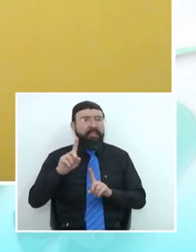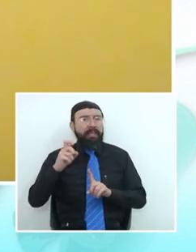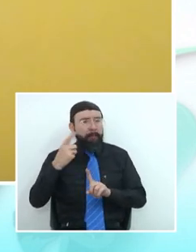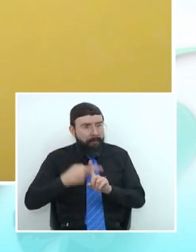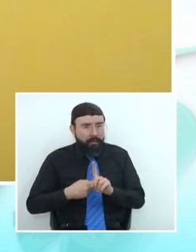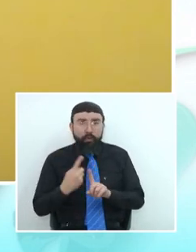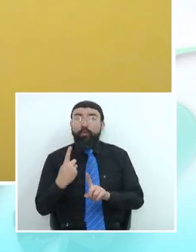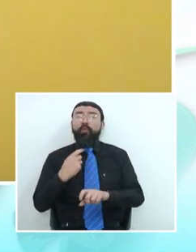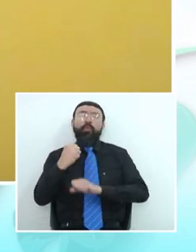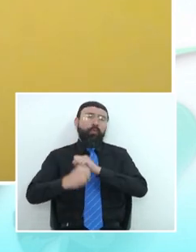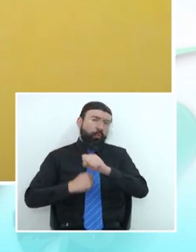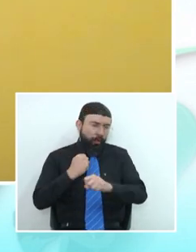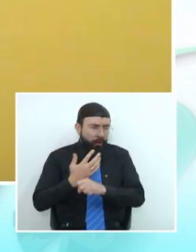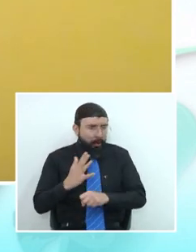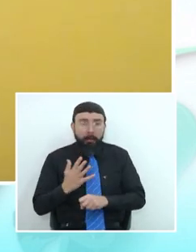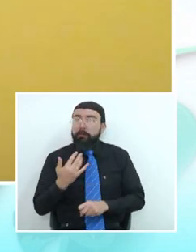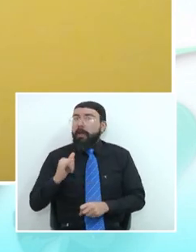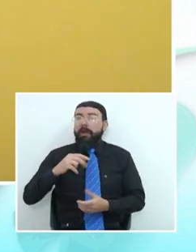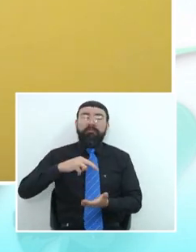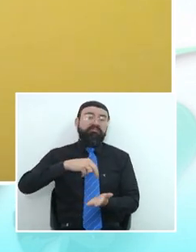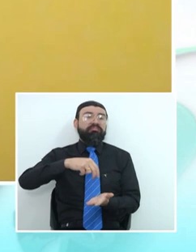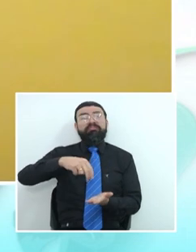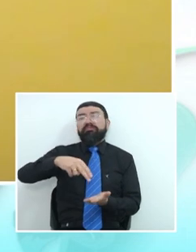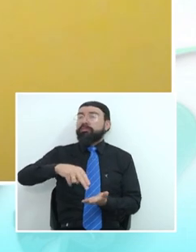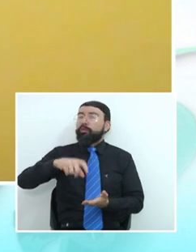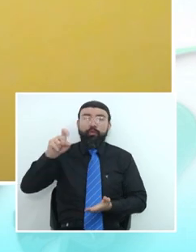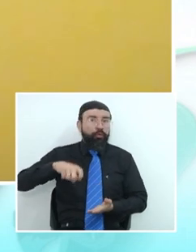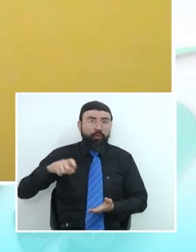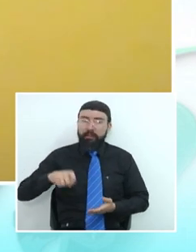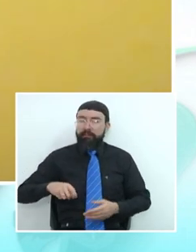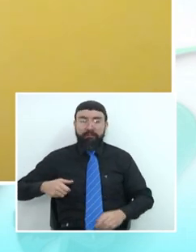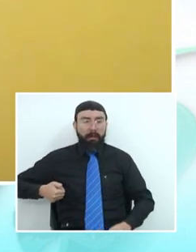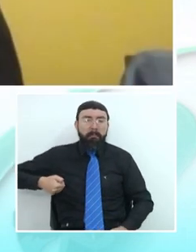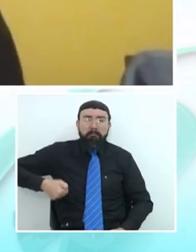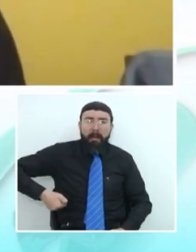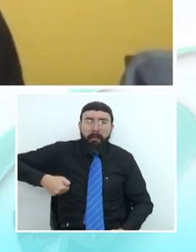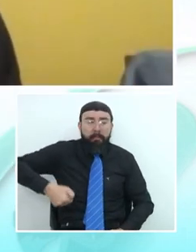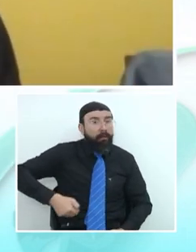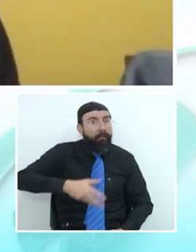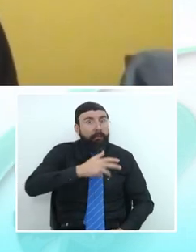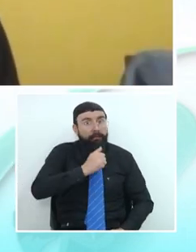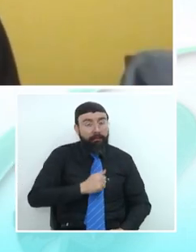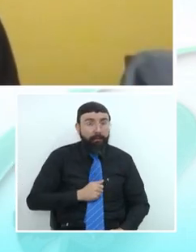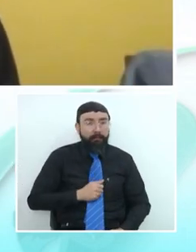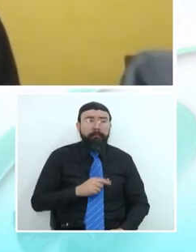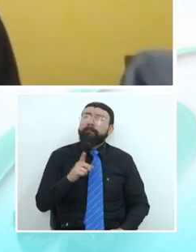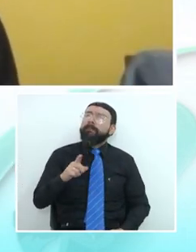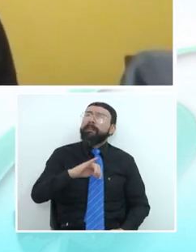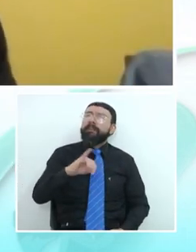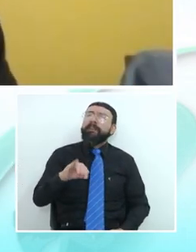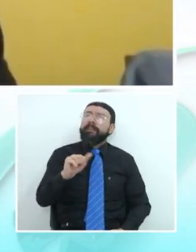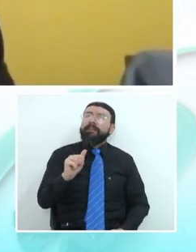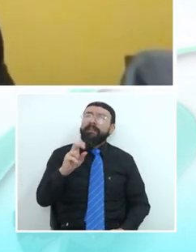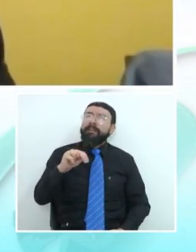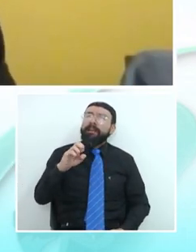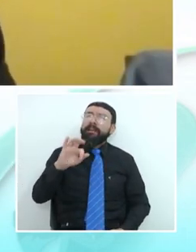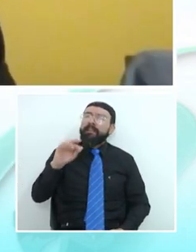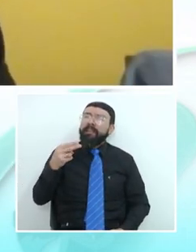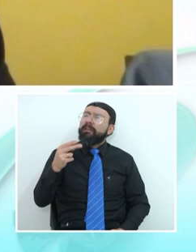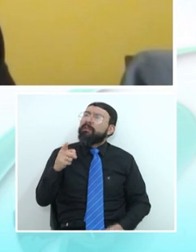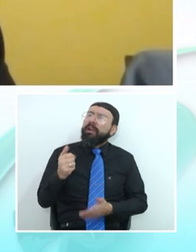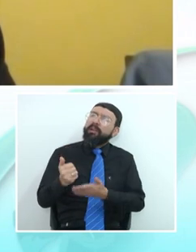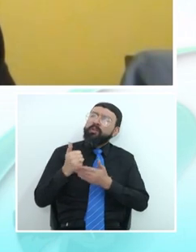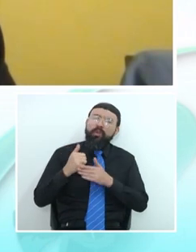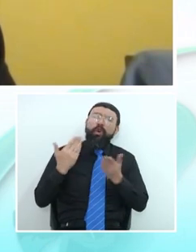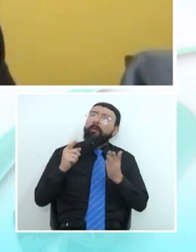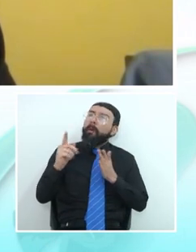tardar, se han ido caminando sin necesidad ni siquiera de bastón. Qué bien. Janet, ayúdenos ahí con que, cómo se pueden comunicar con ustedes